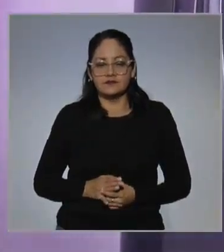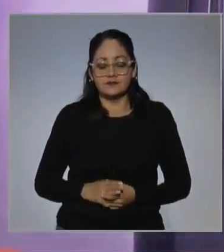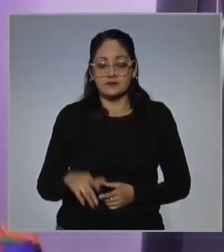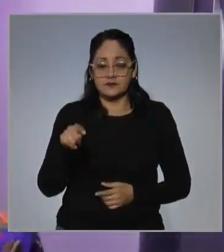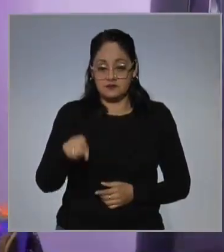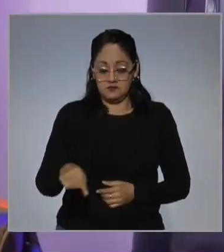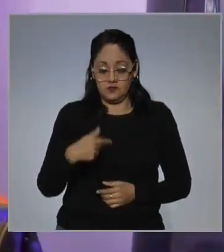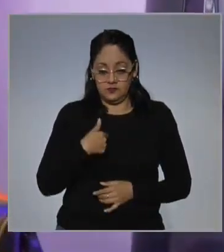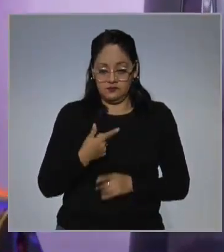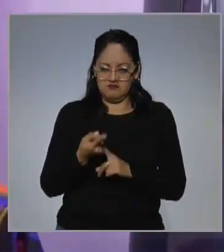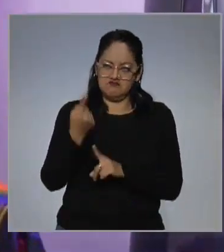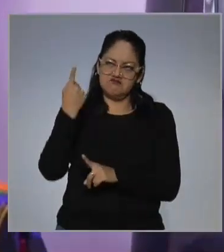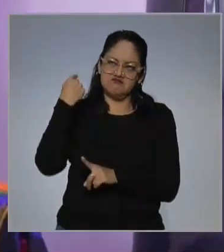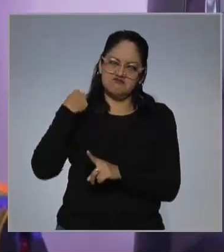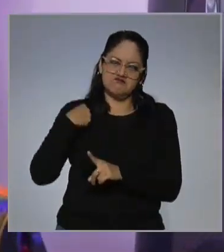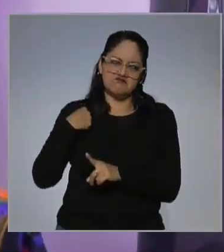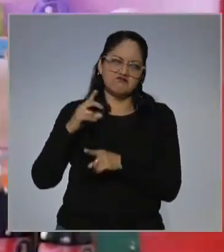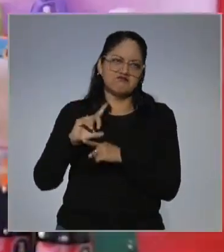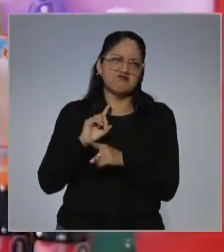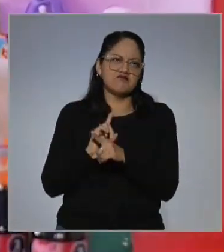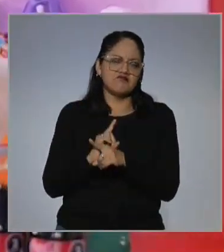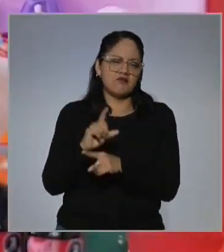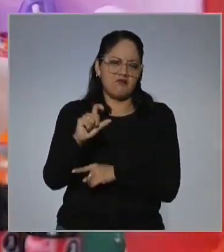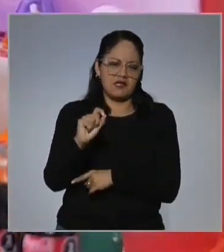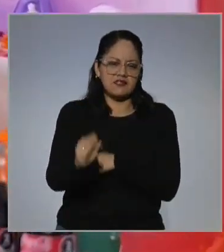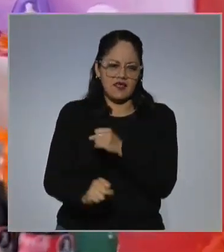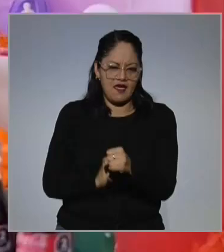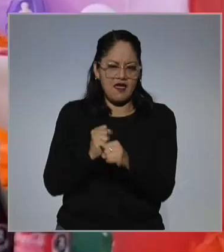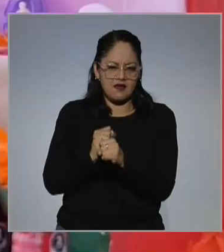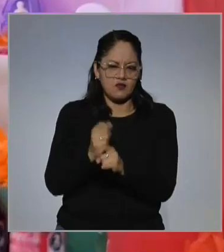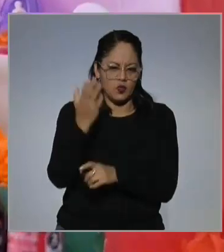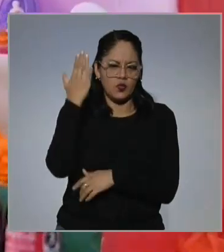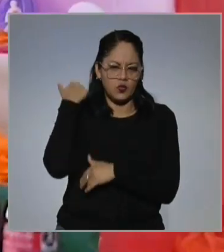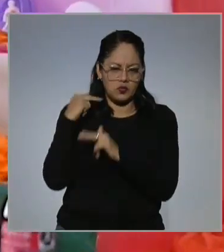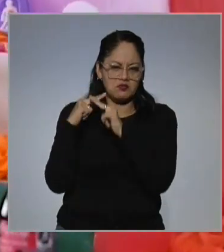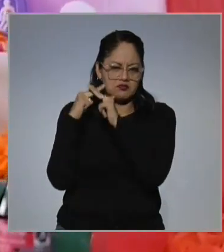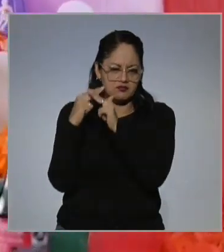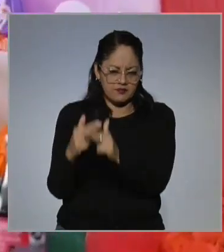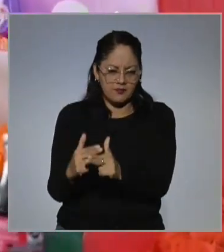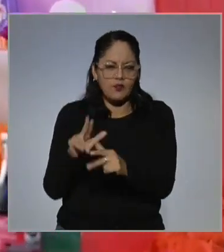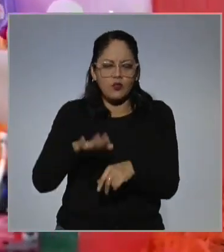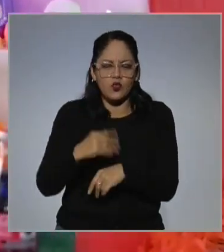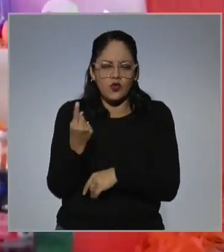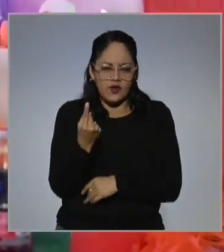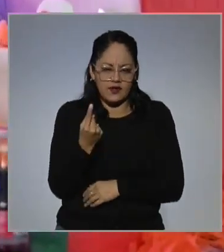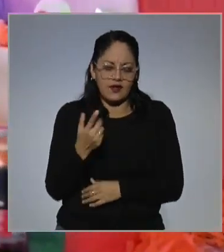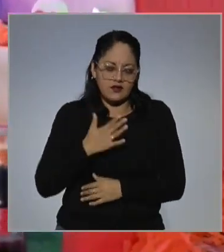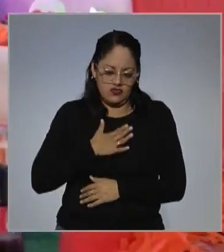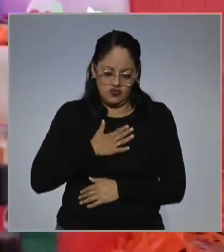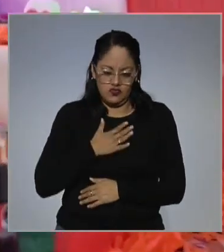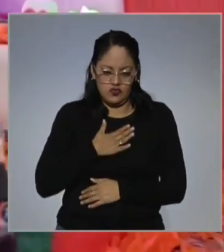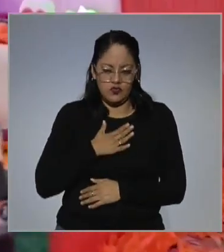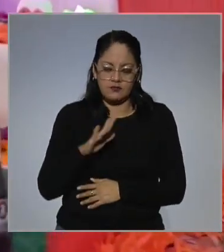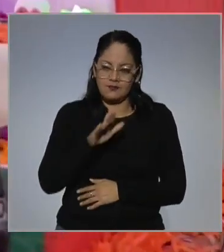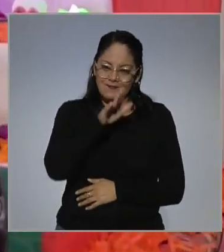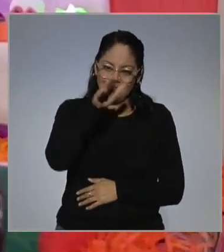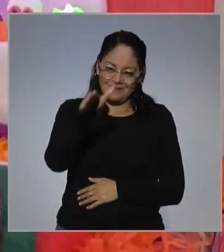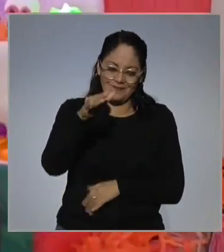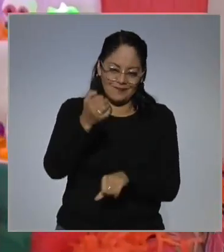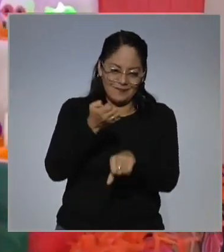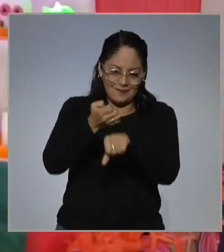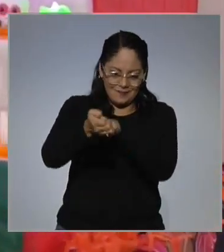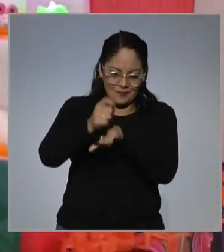Esto lo hago desde hace pues más de 20 años. ¿Por qué? Porque yo acudí a otro estado de